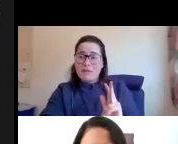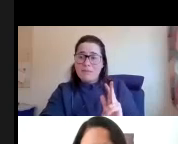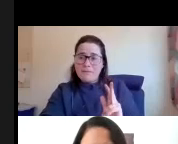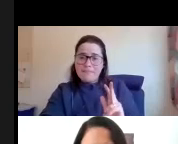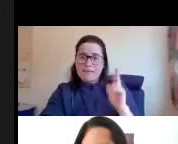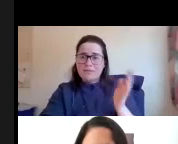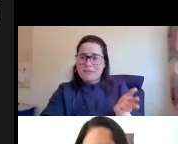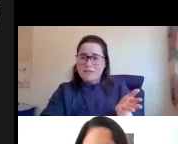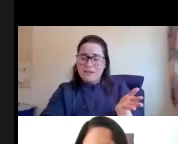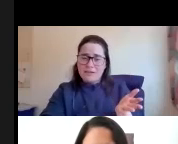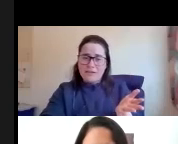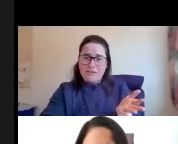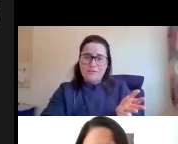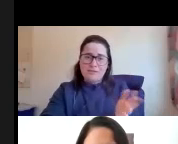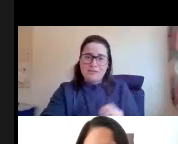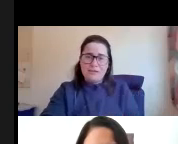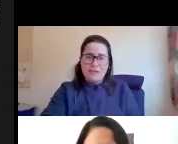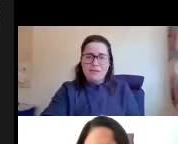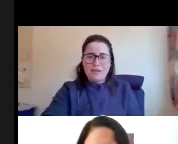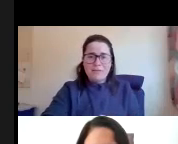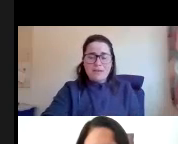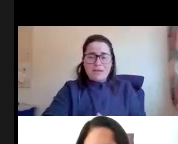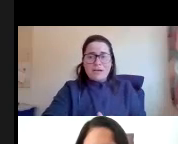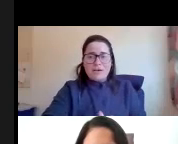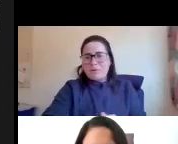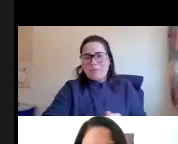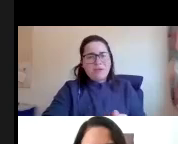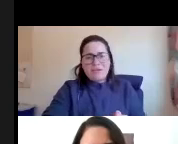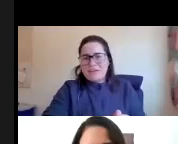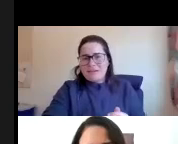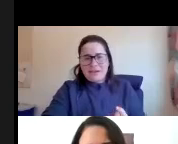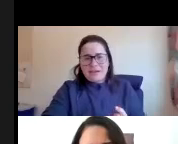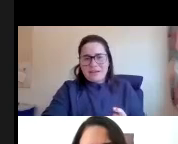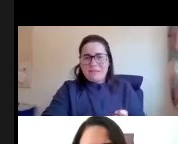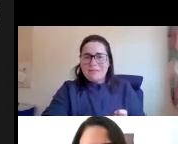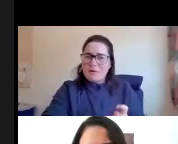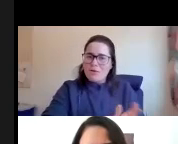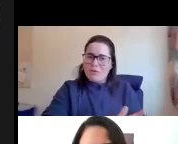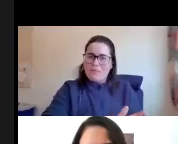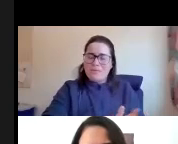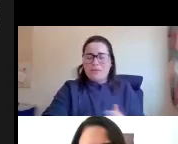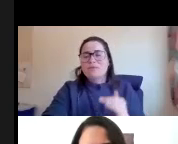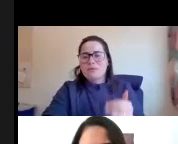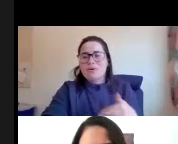Segundo tema, la escorrentía agrícola. Lo primero que hay que hacer acá es,